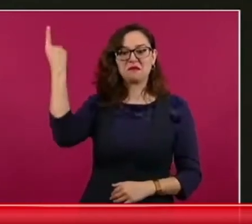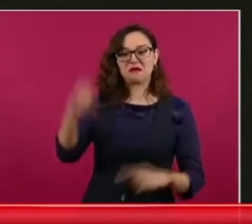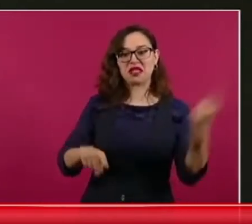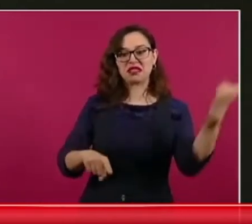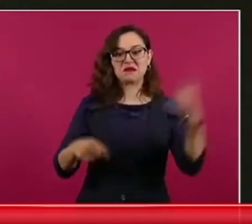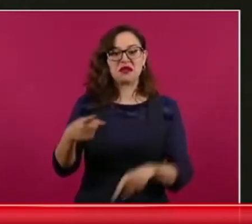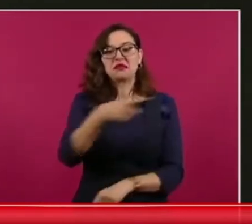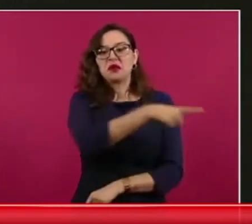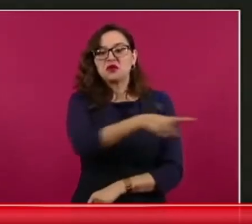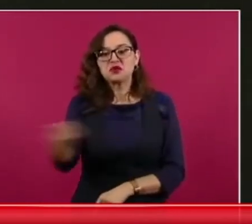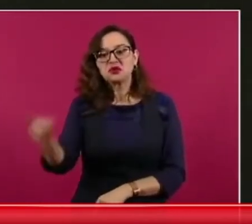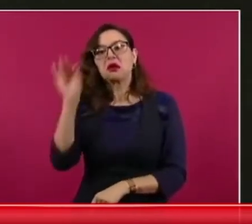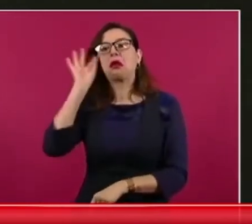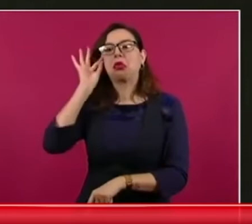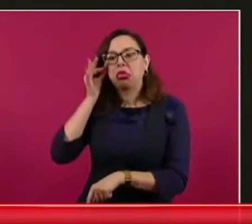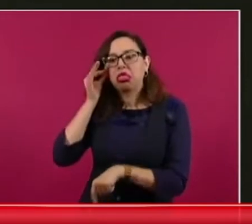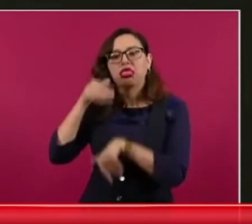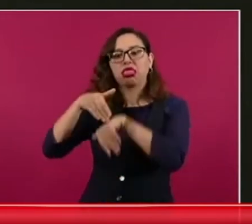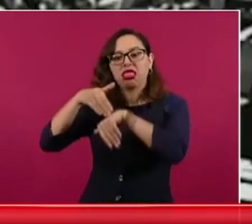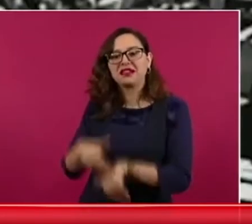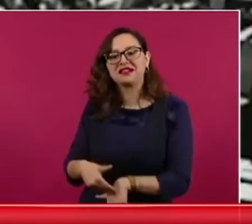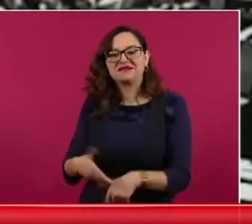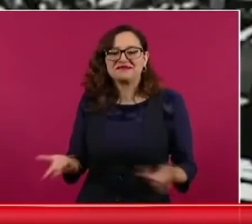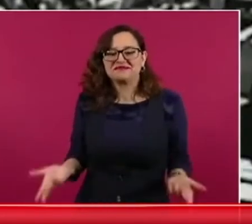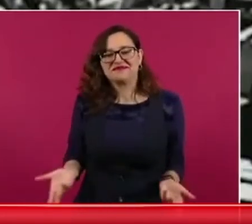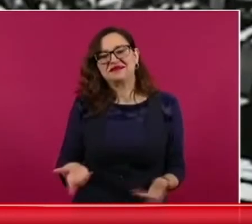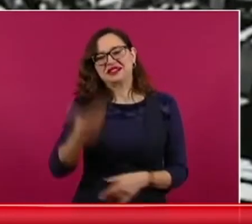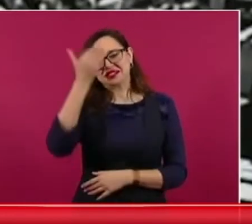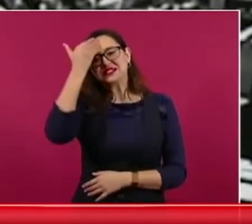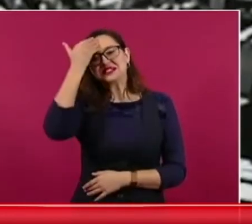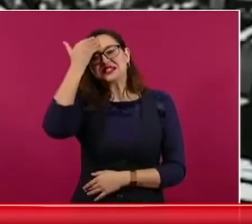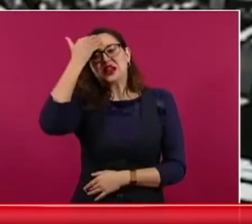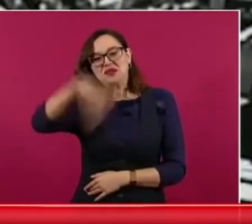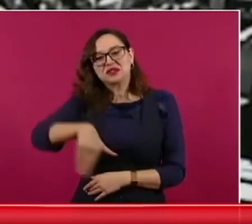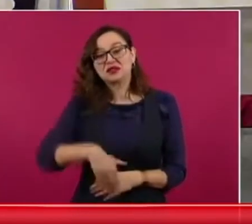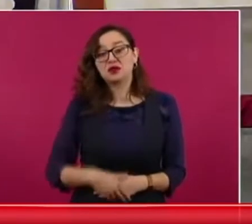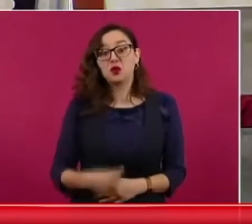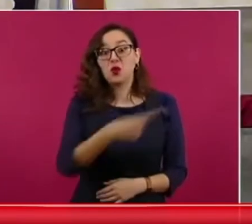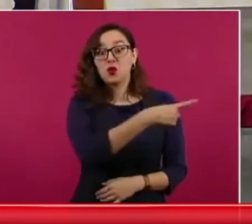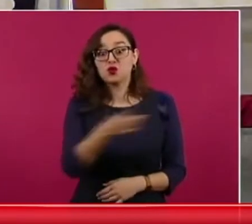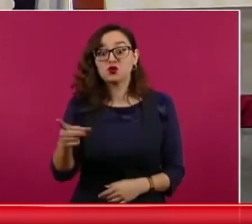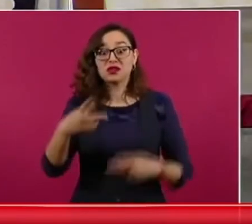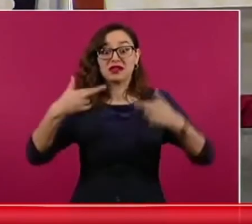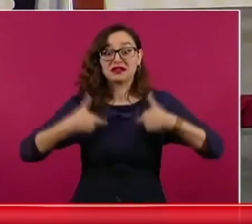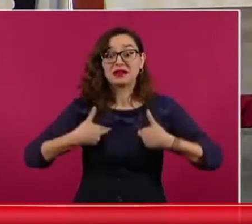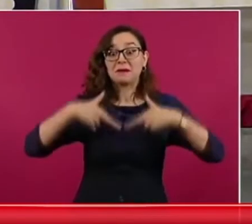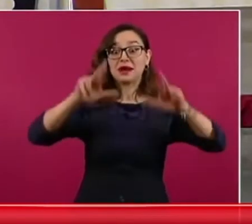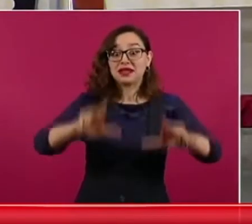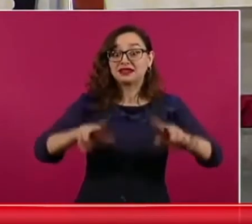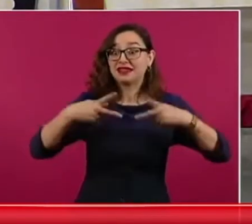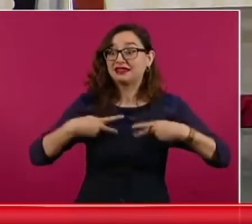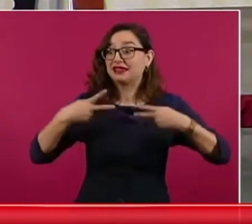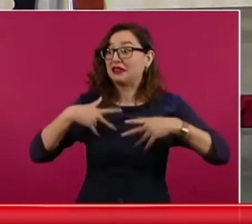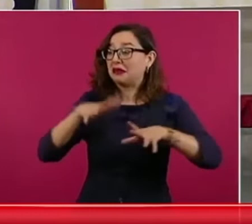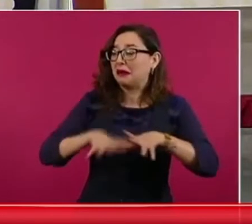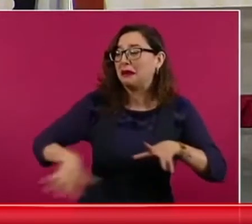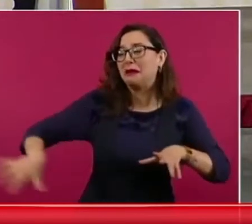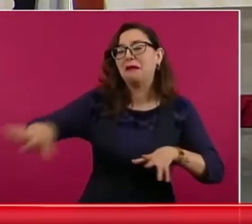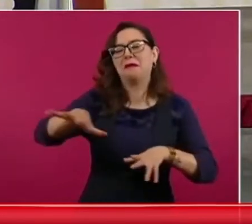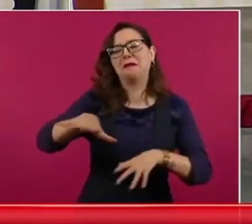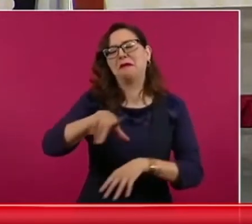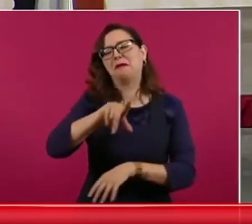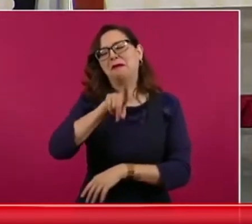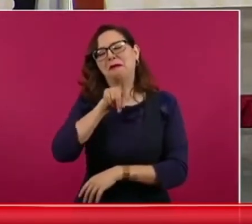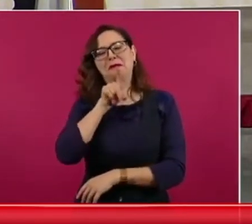van a actuar por consigna, aunque se hagan llamar representantes populares.